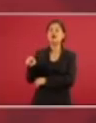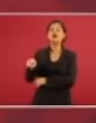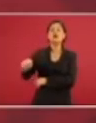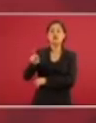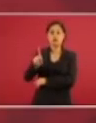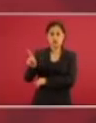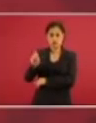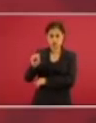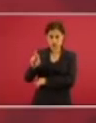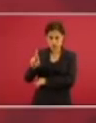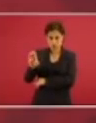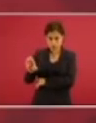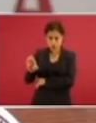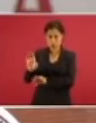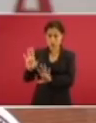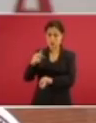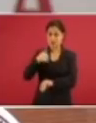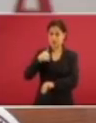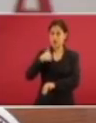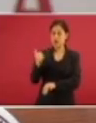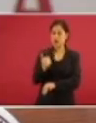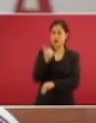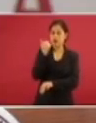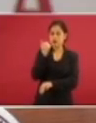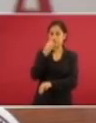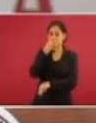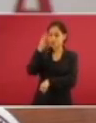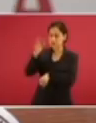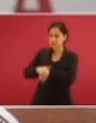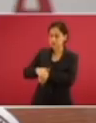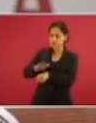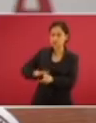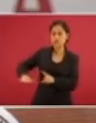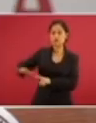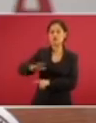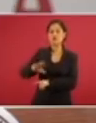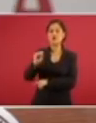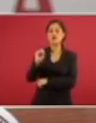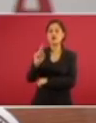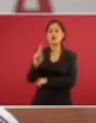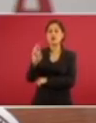aprovecho para decirlo, toda la Secretaría de Relaciones Exteriores,